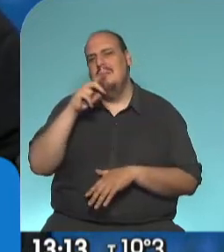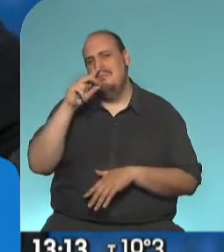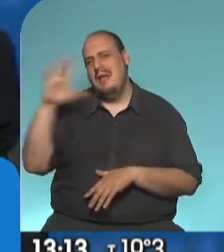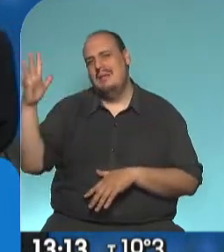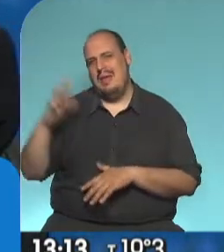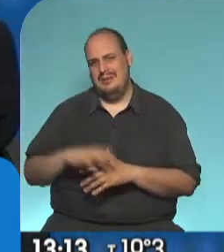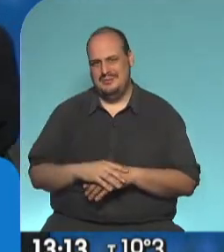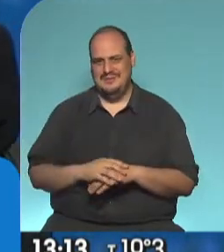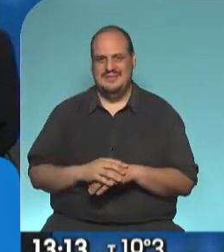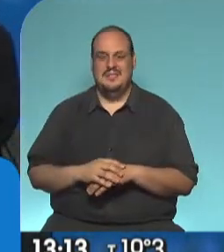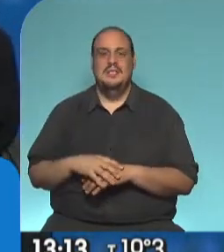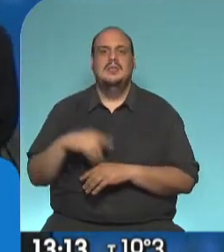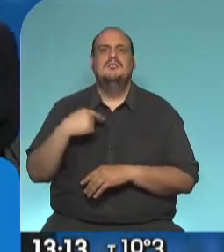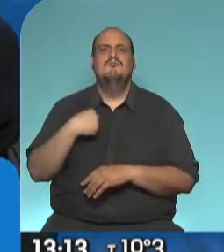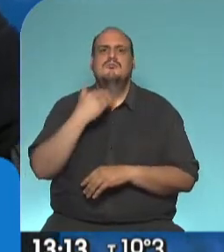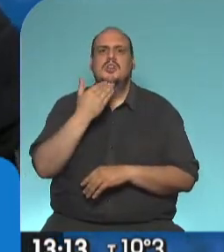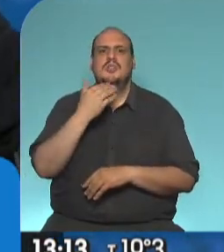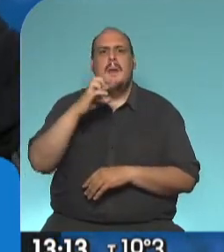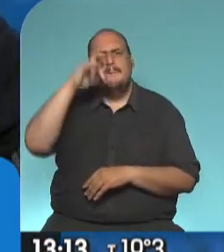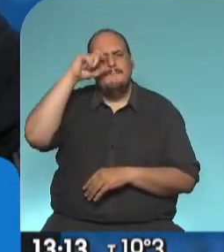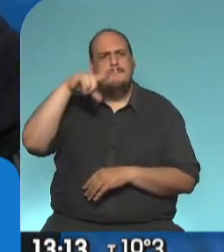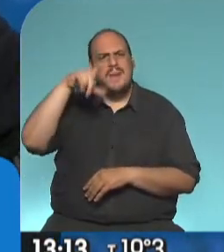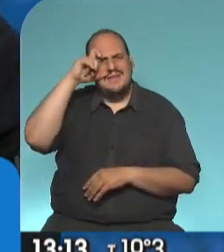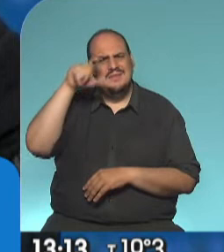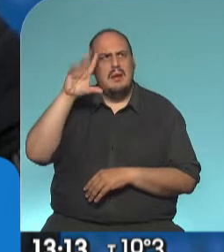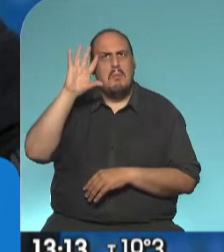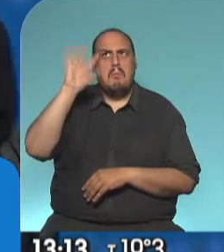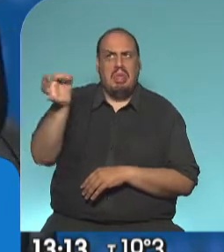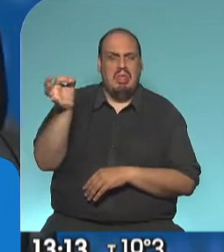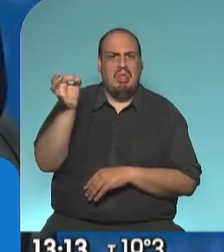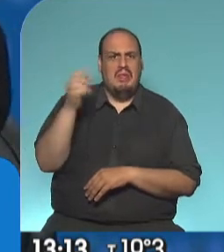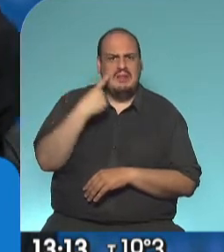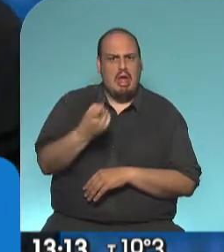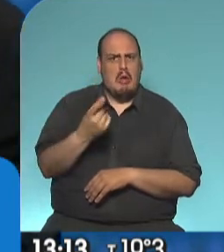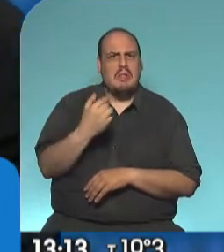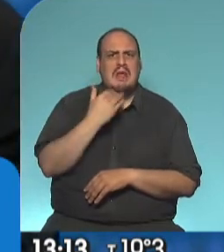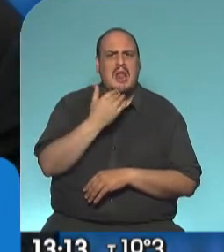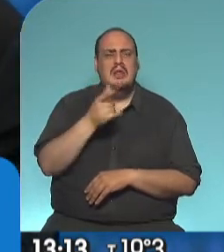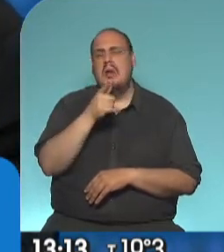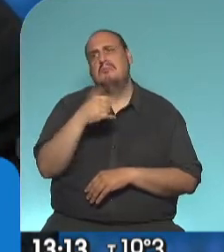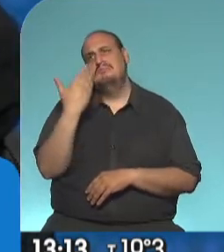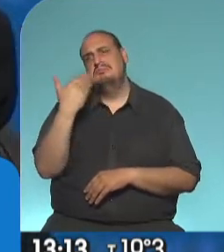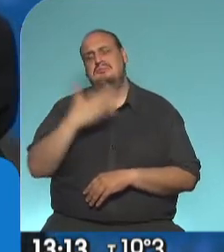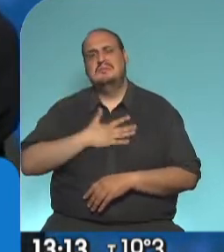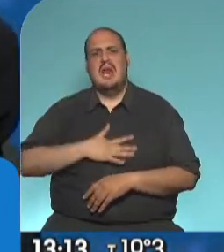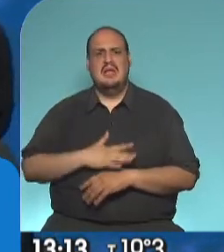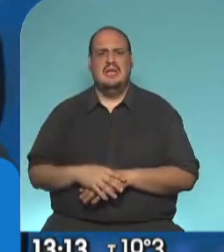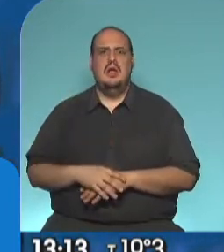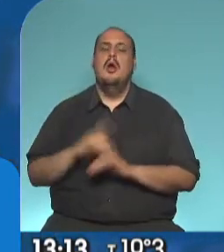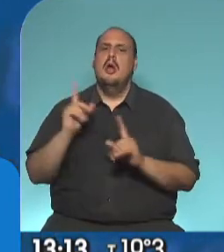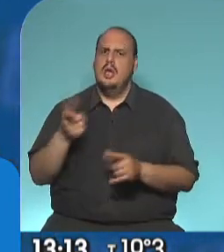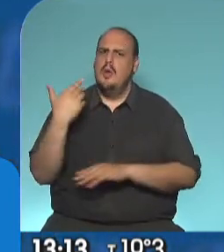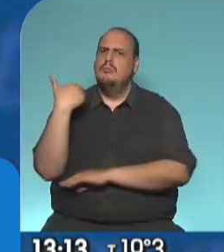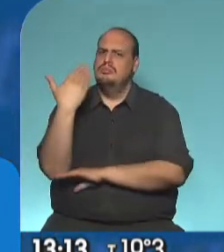Sí. Lo que no sé si Pence se daba cuenta, ¿ustedes saben? Yo creo que no. Mirá, se lo ve muy tranquilo con eso. Sí, habla tranquilo. Estuvo bastante bien Pence